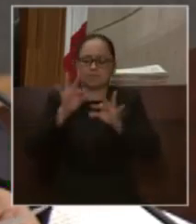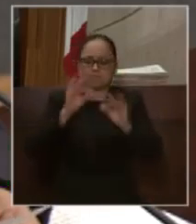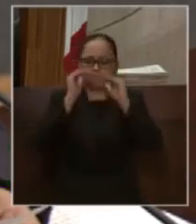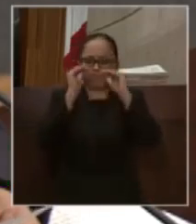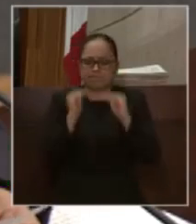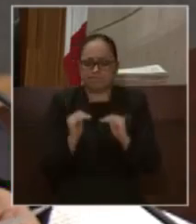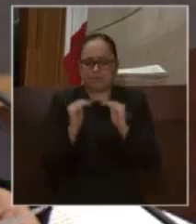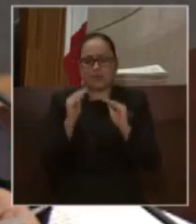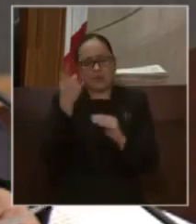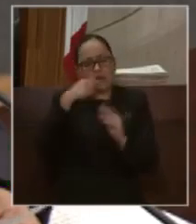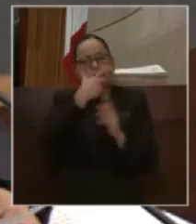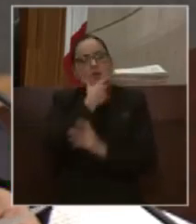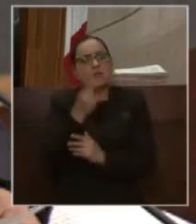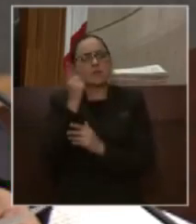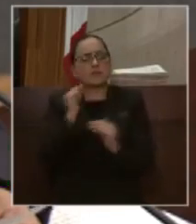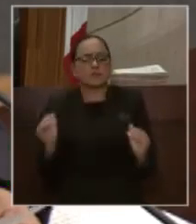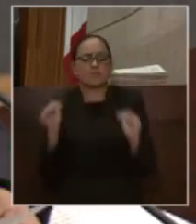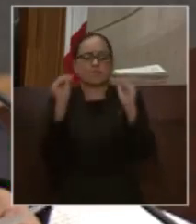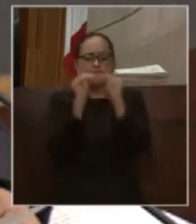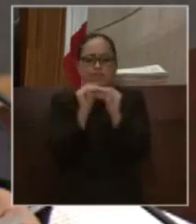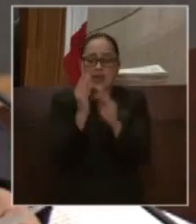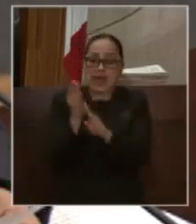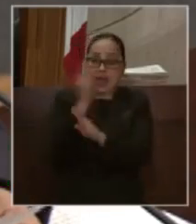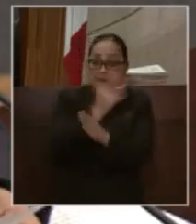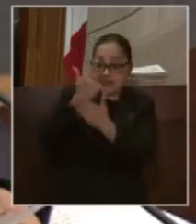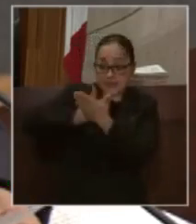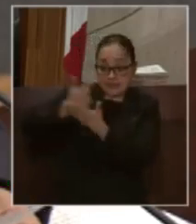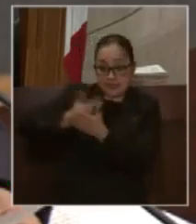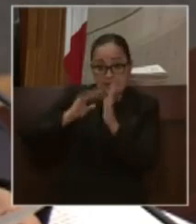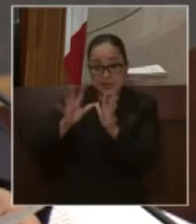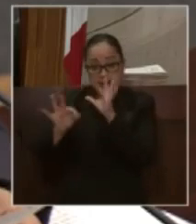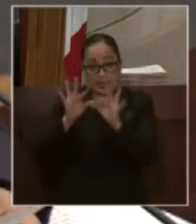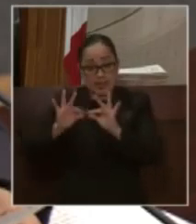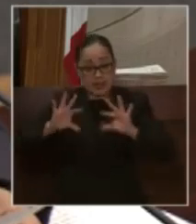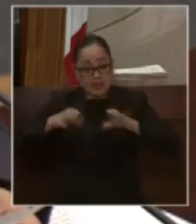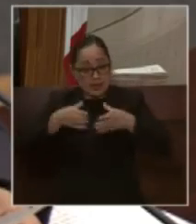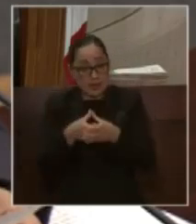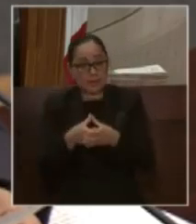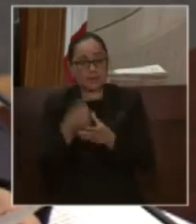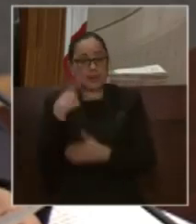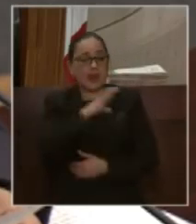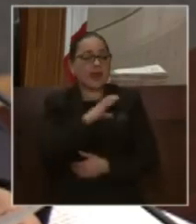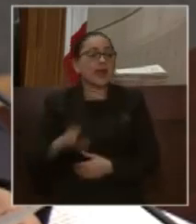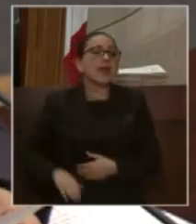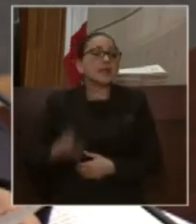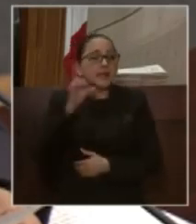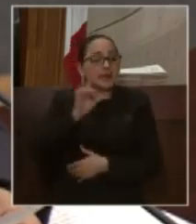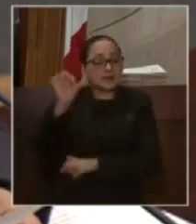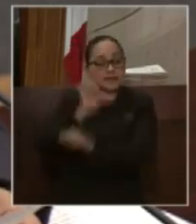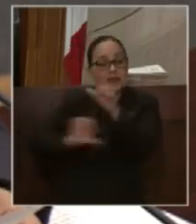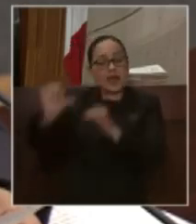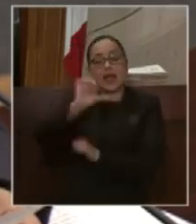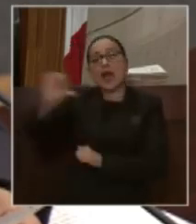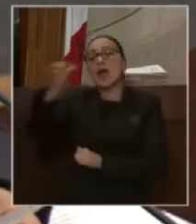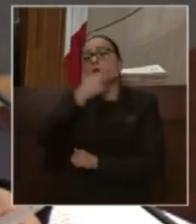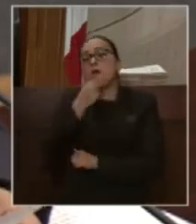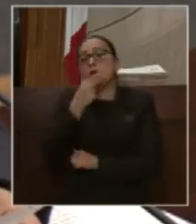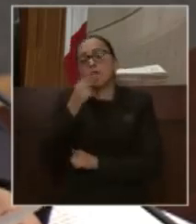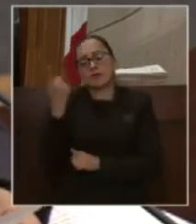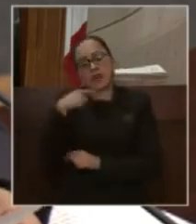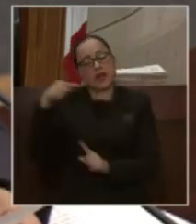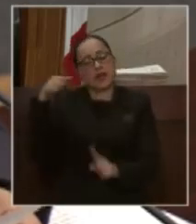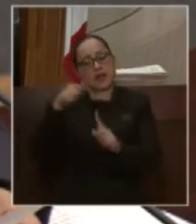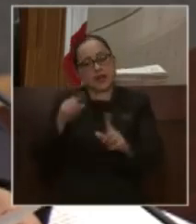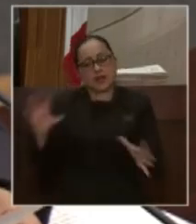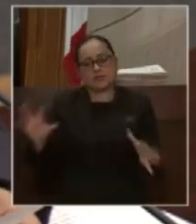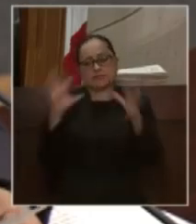con esa directriz, respetando las asignaciones previamente realizadas en relación con las candidatas que debían sustituir a los hombres, en atención al principio